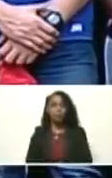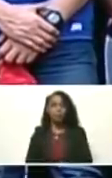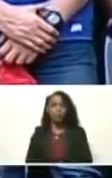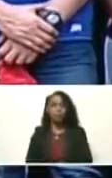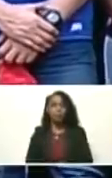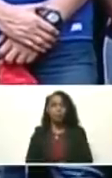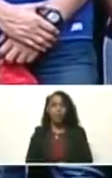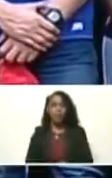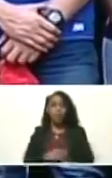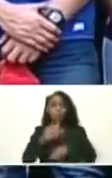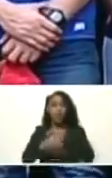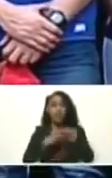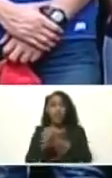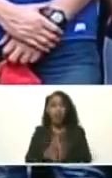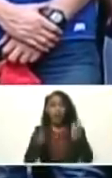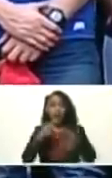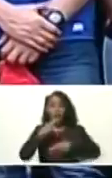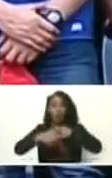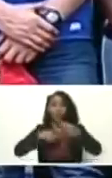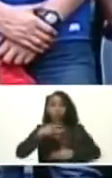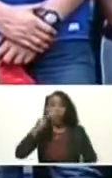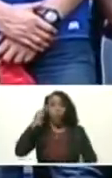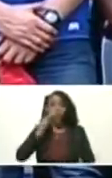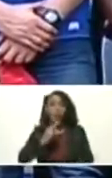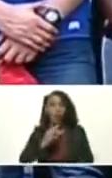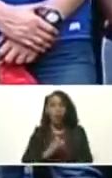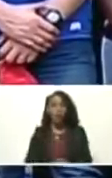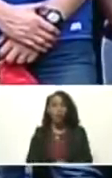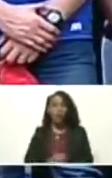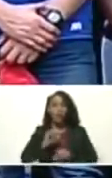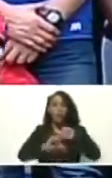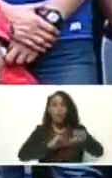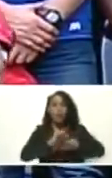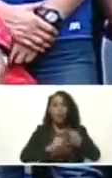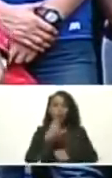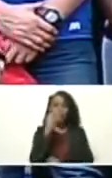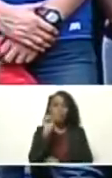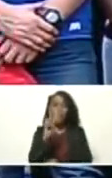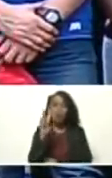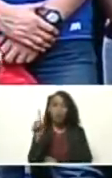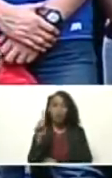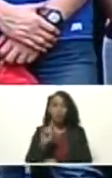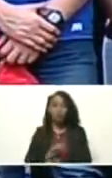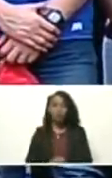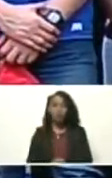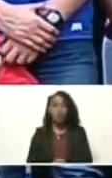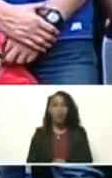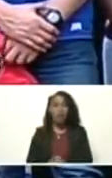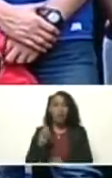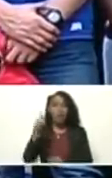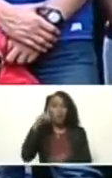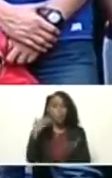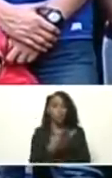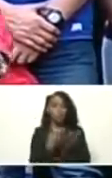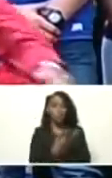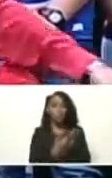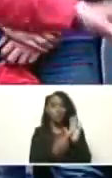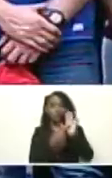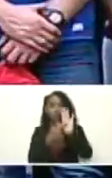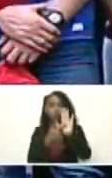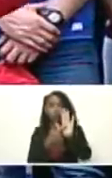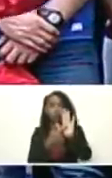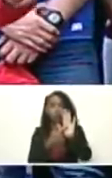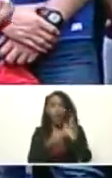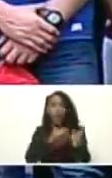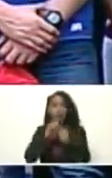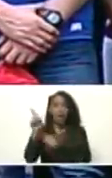de lo que iba a ser la gran revolución bolivariana del siglo XXI. Y así se demostró